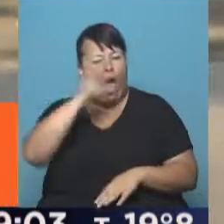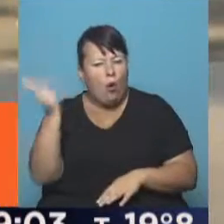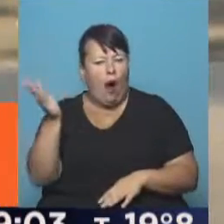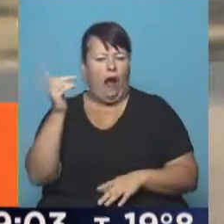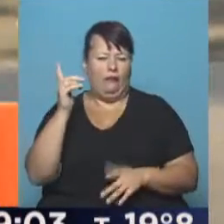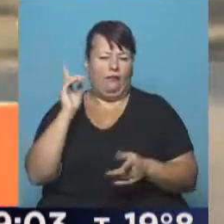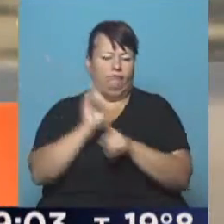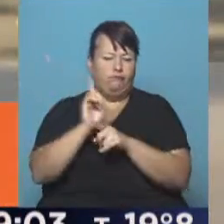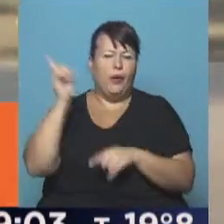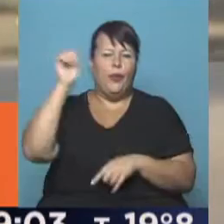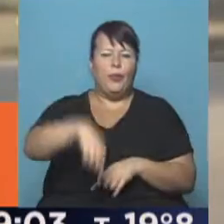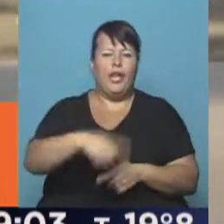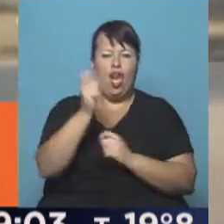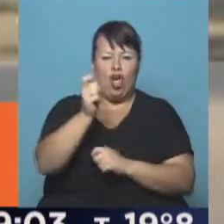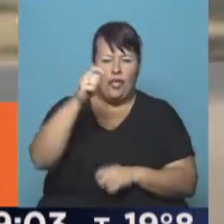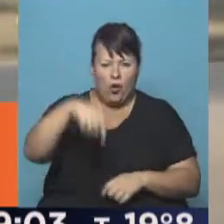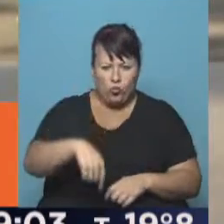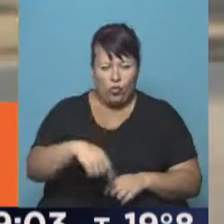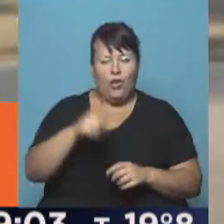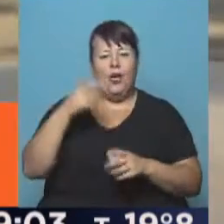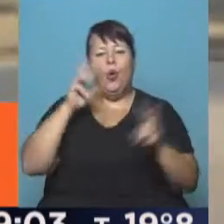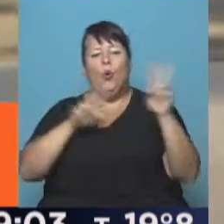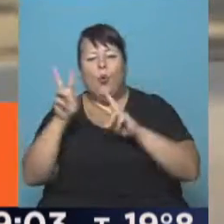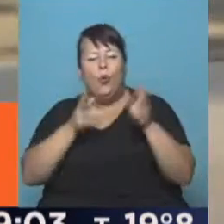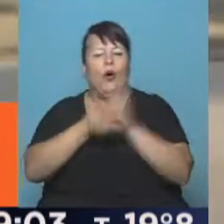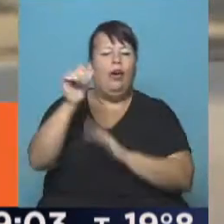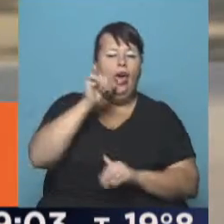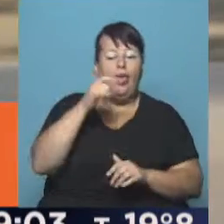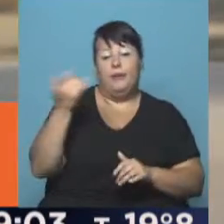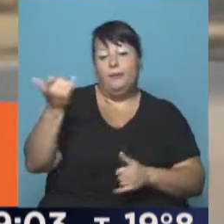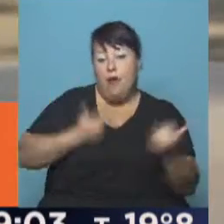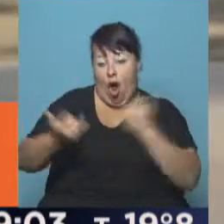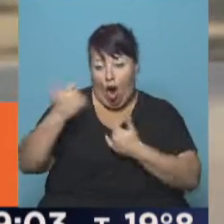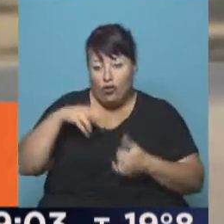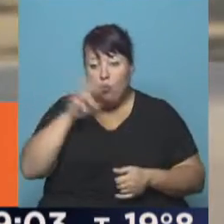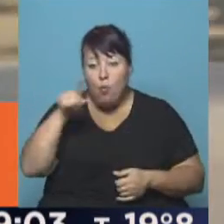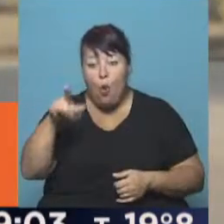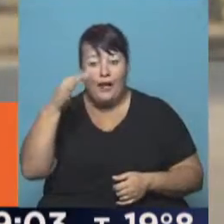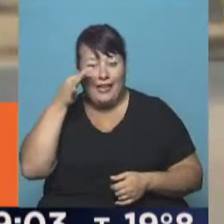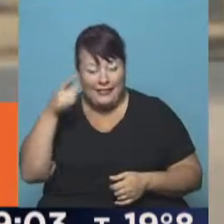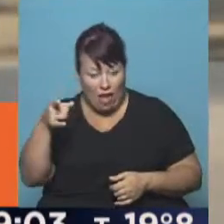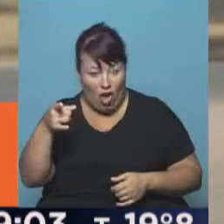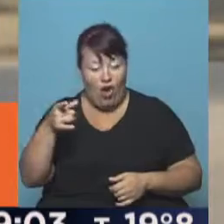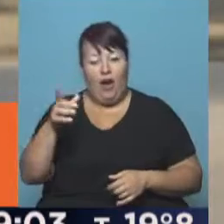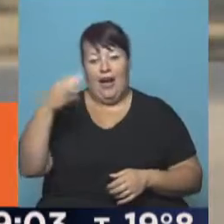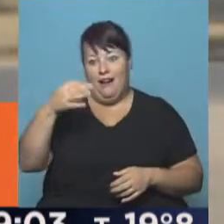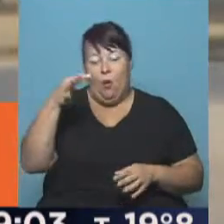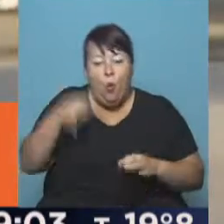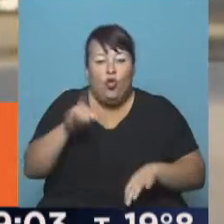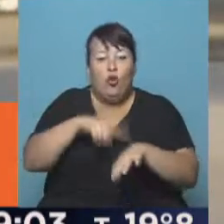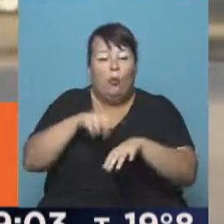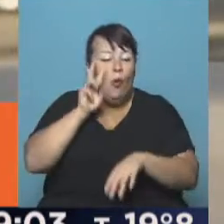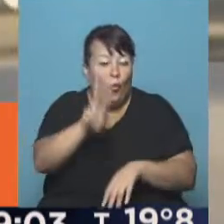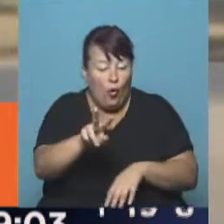madrugada, estaban viniendo para la Costanera Sur, saliendo, buscando alcohol, de acuerdo a lo que nos dijo una testigo privilegiada de la